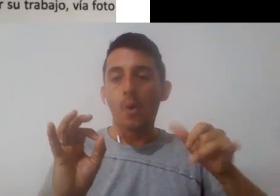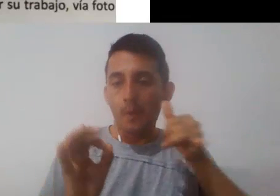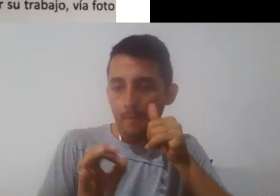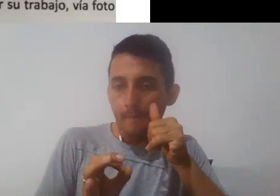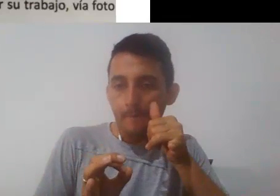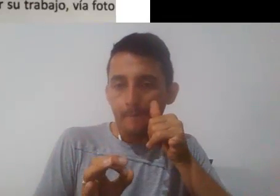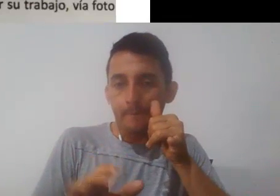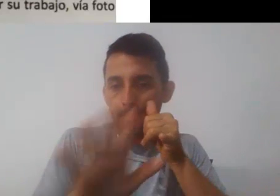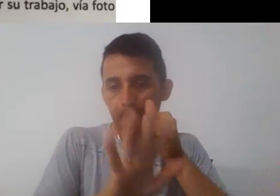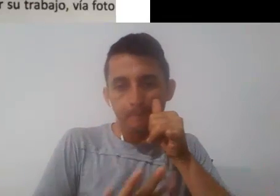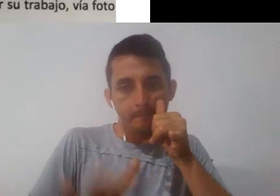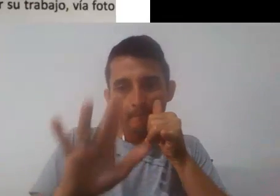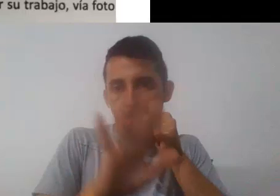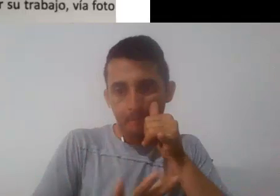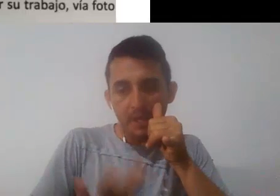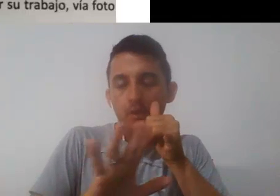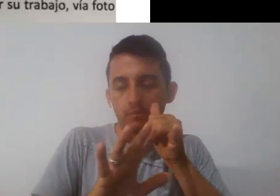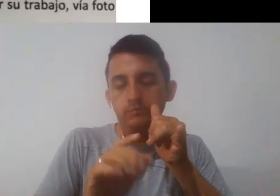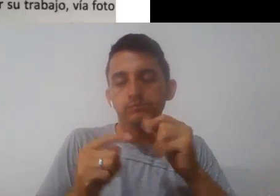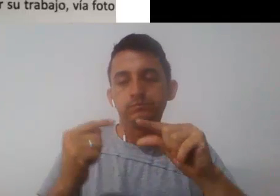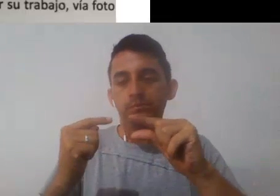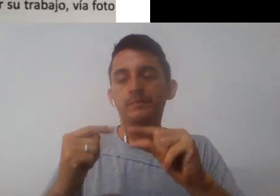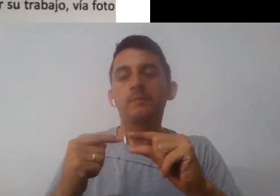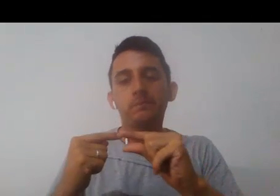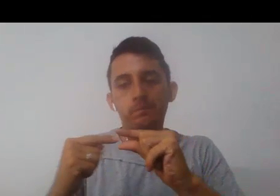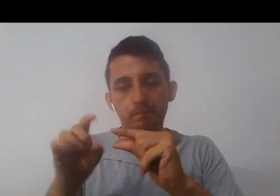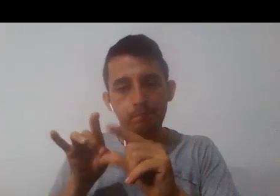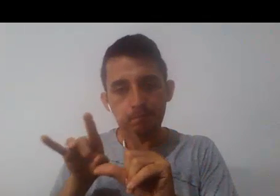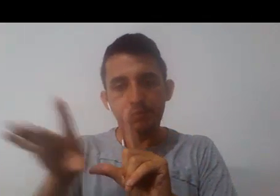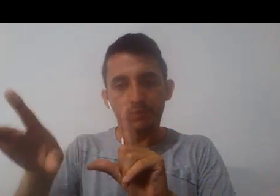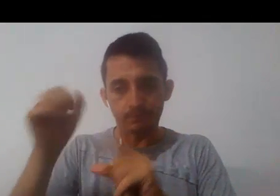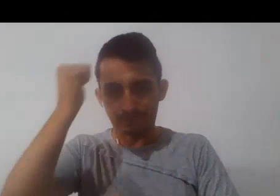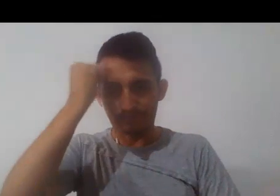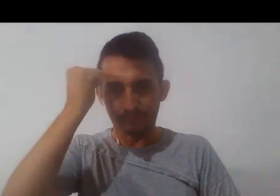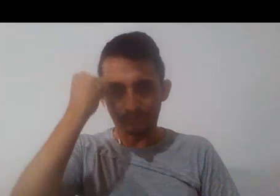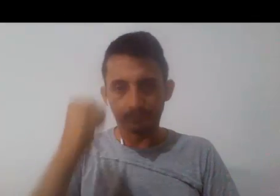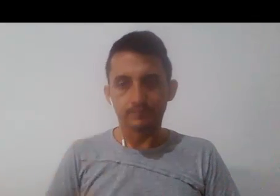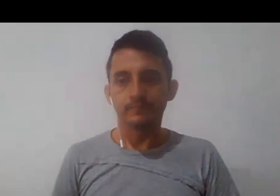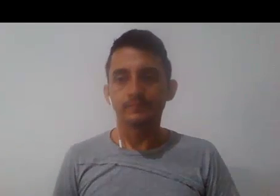acordemos No No No No No No No Gracias.